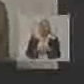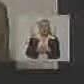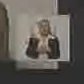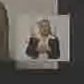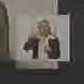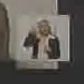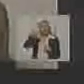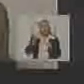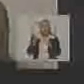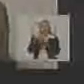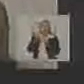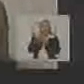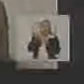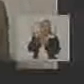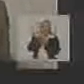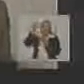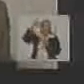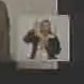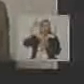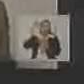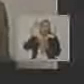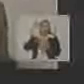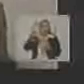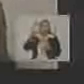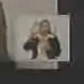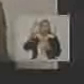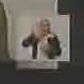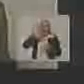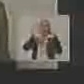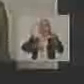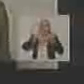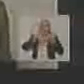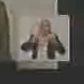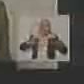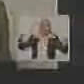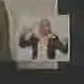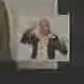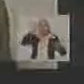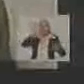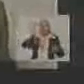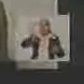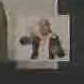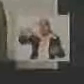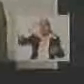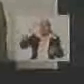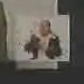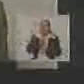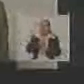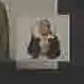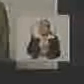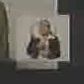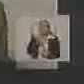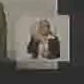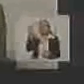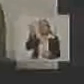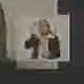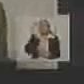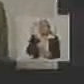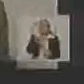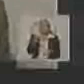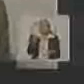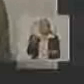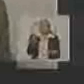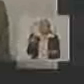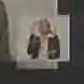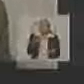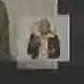para construirle al centro comercial un elevado estacionamiento, son realmente afrentas